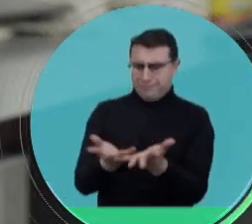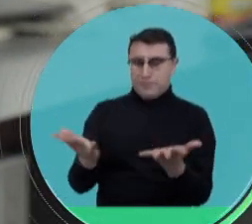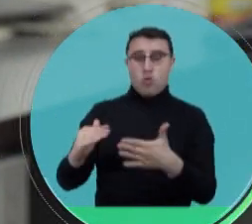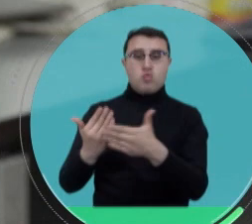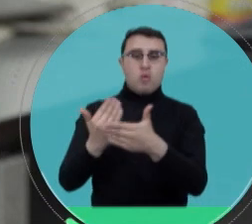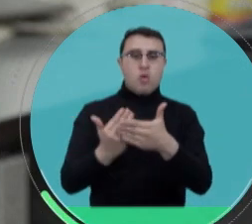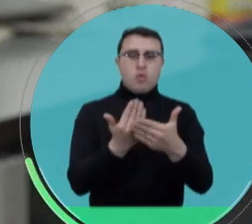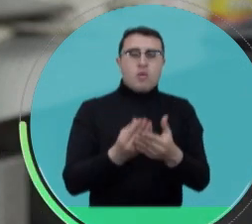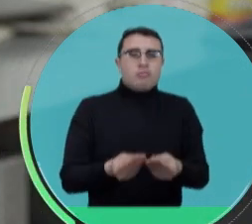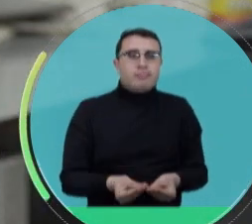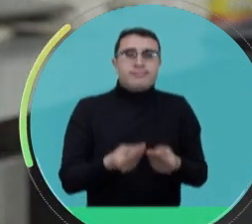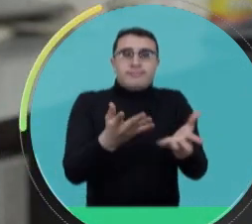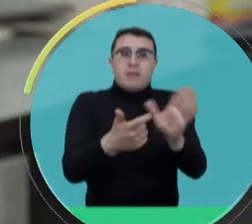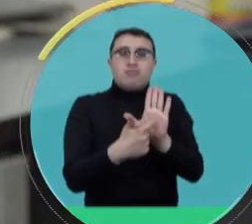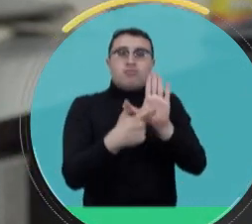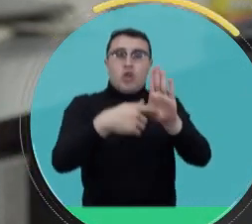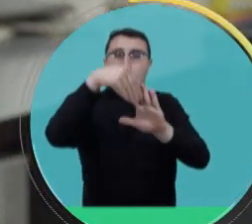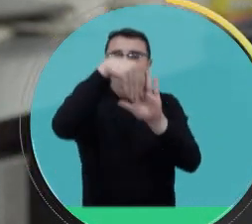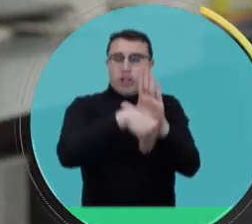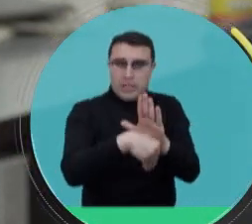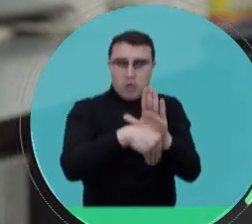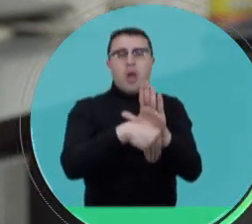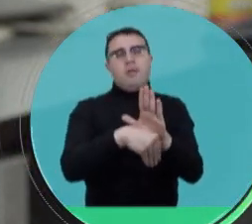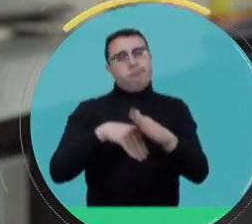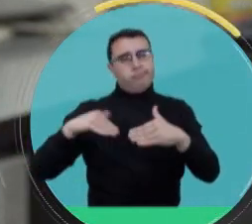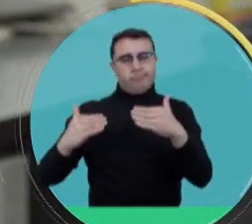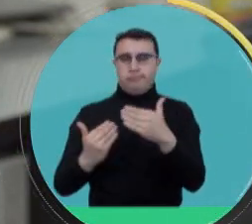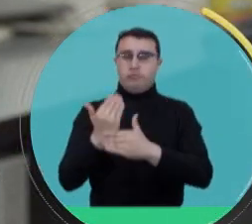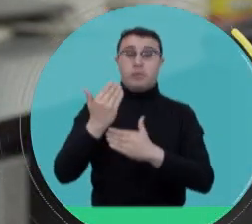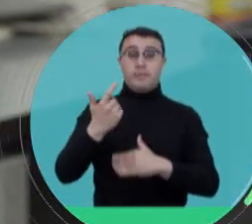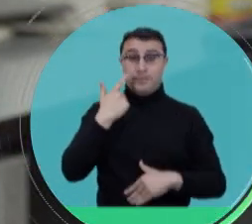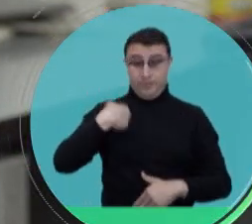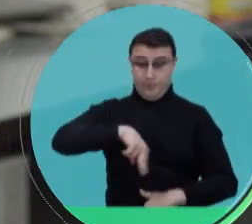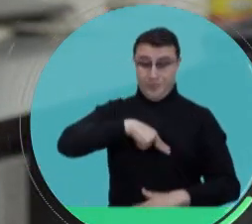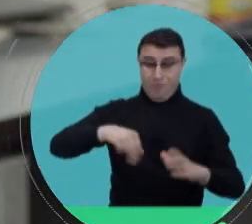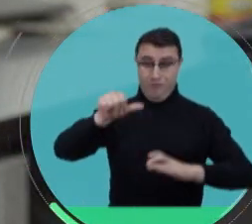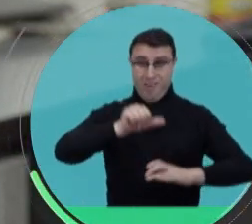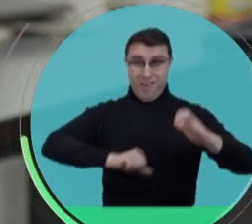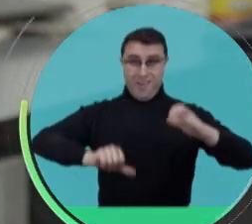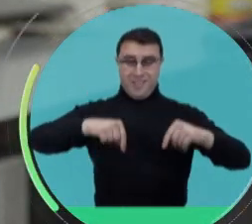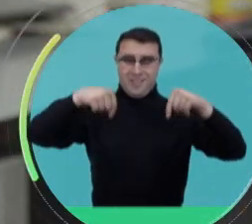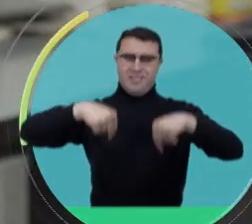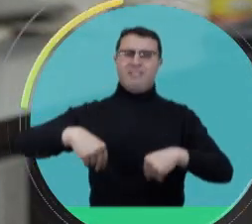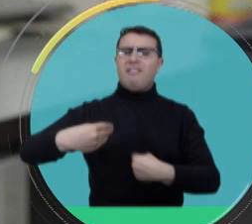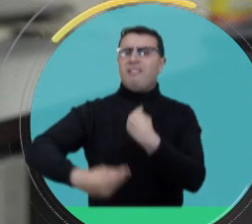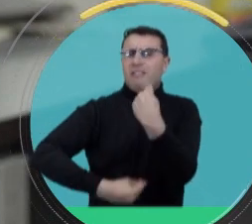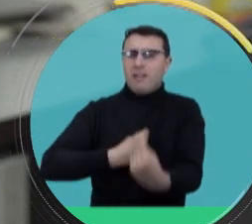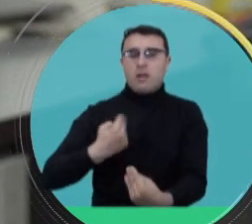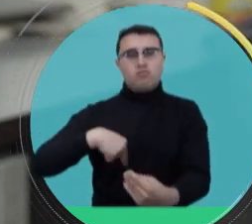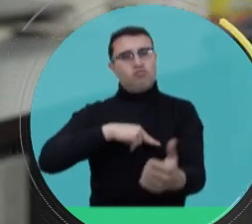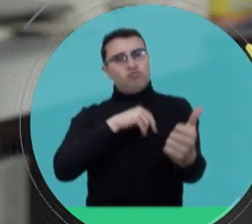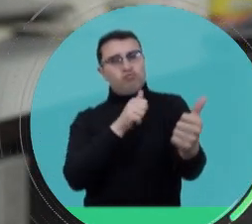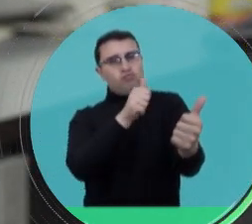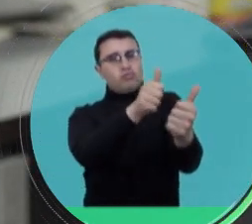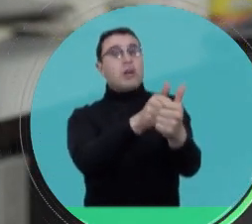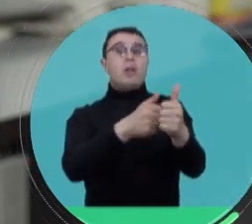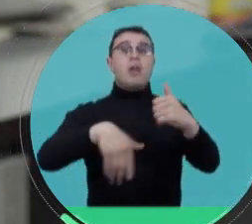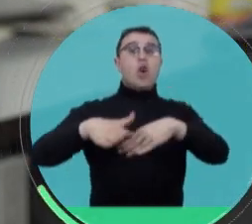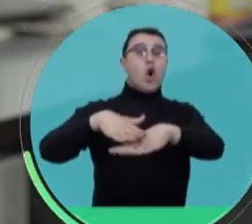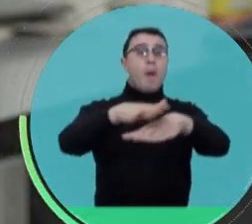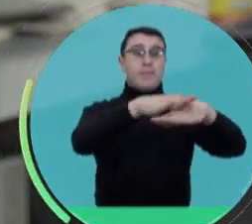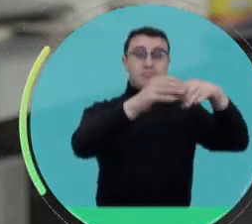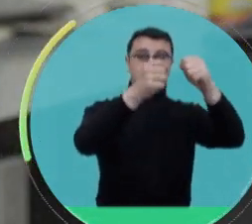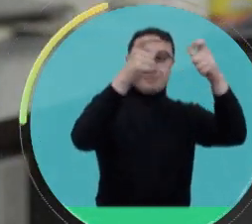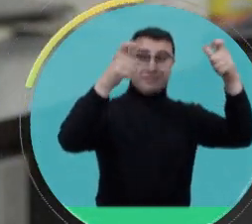términos de los contenidos que estamos haciendo desde el área entonces hacemos un acompañamiento eh a las